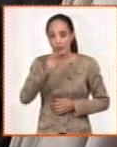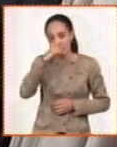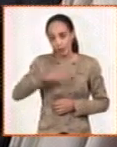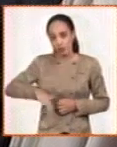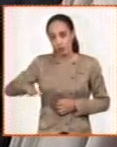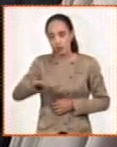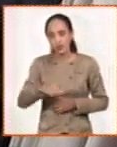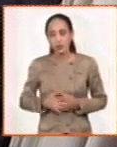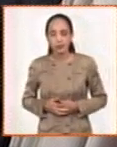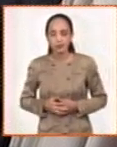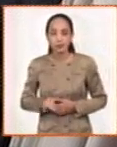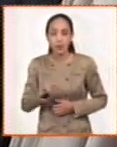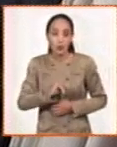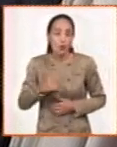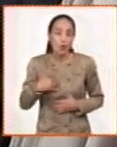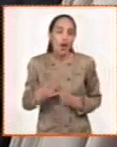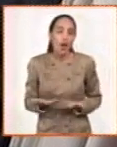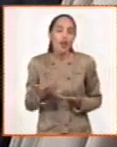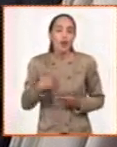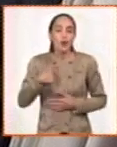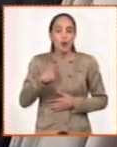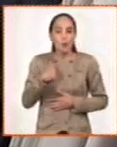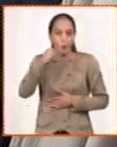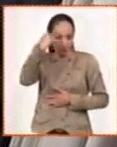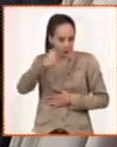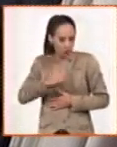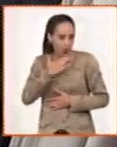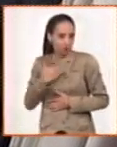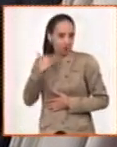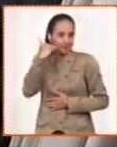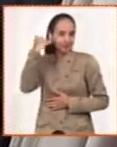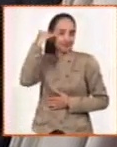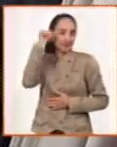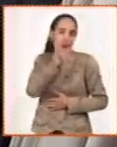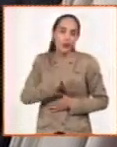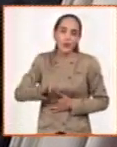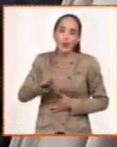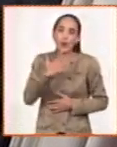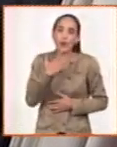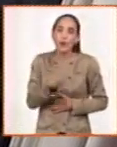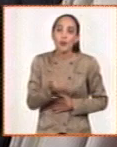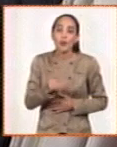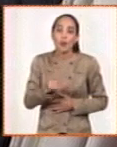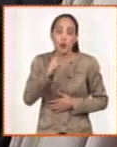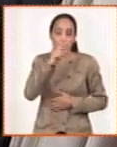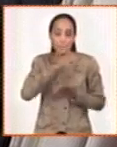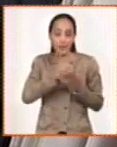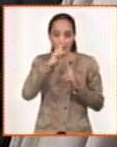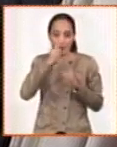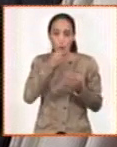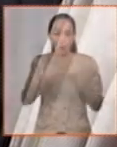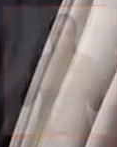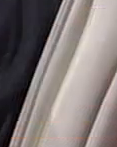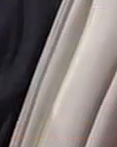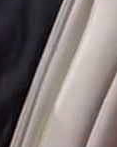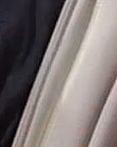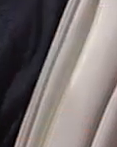su formación como seres humanos y de la manera que impacta la llegada de la Colmenita a cualquier lugar de Cuba, ahora mismo a Pinar del